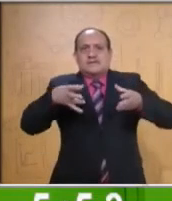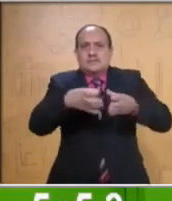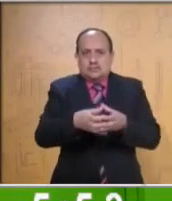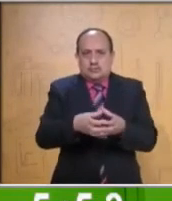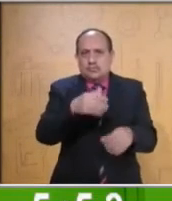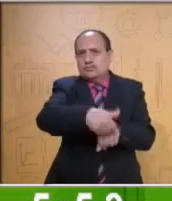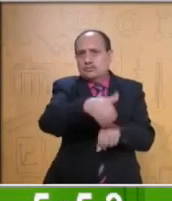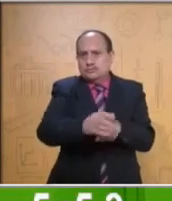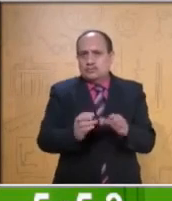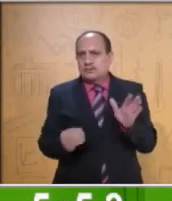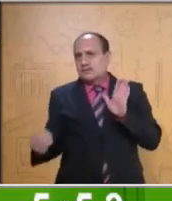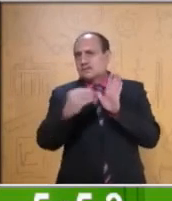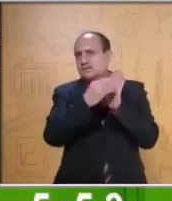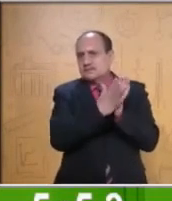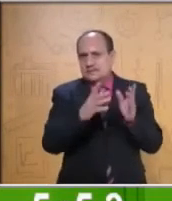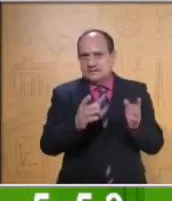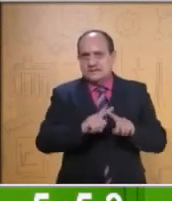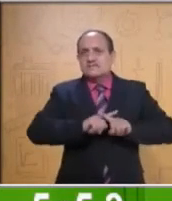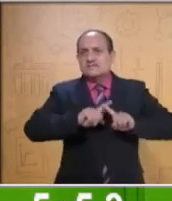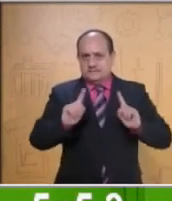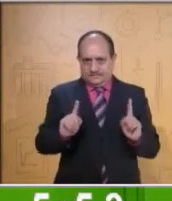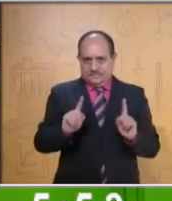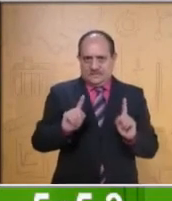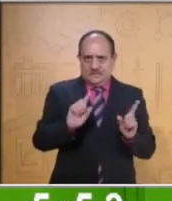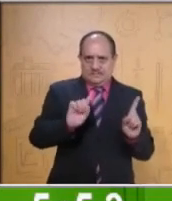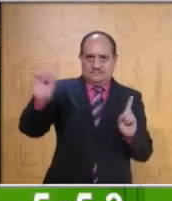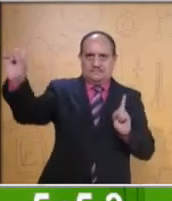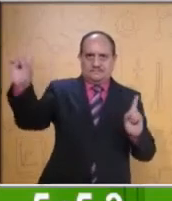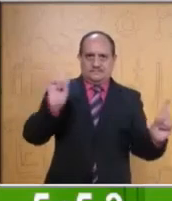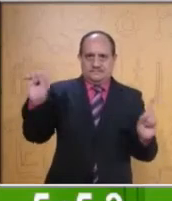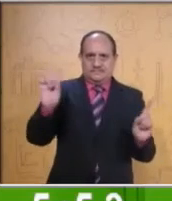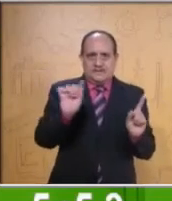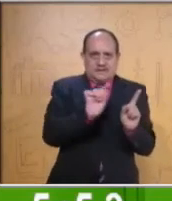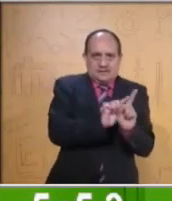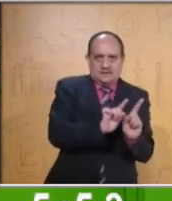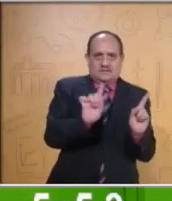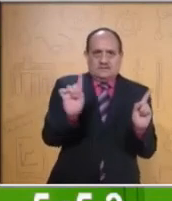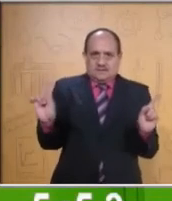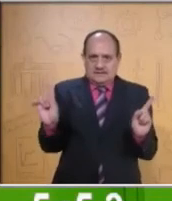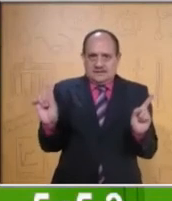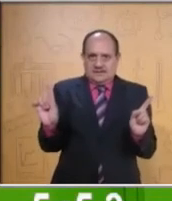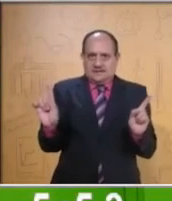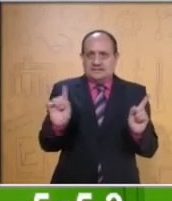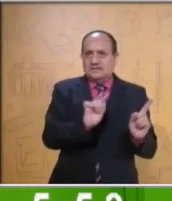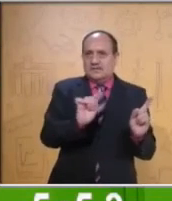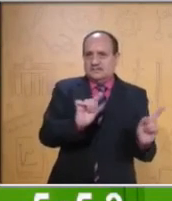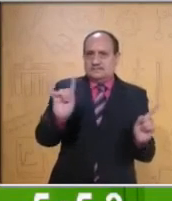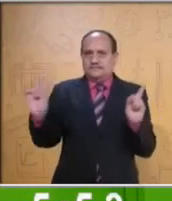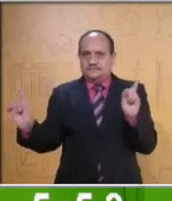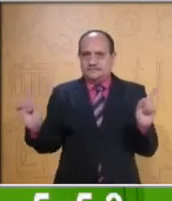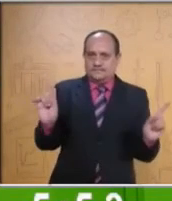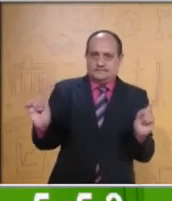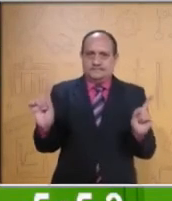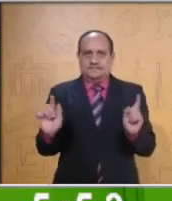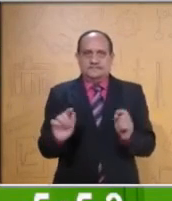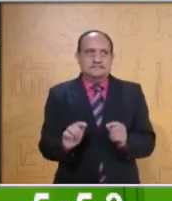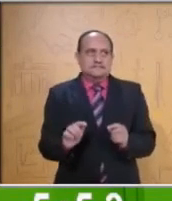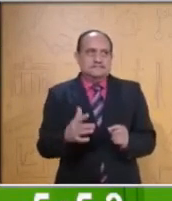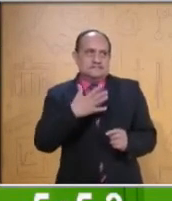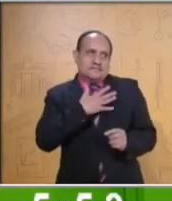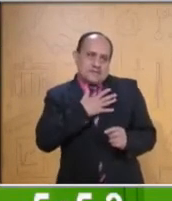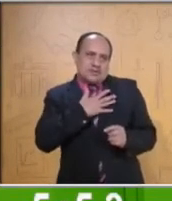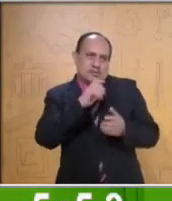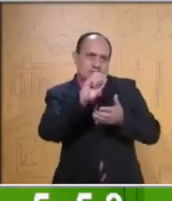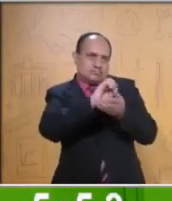se establece con la diferencia de los datos extremos. Los datos extremos son los que están en la orilla cuando yo